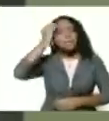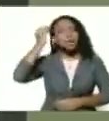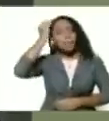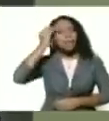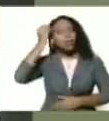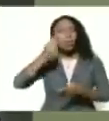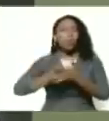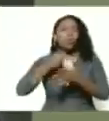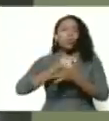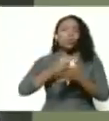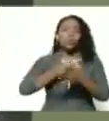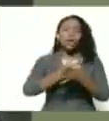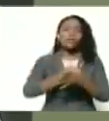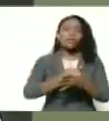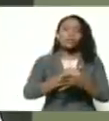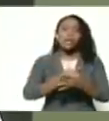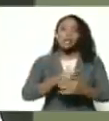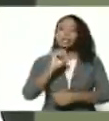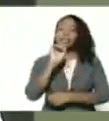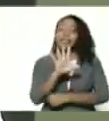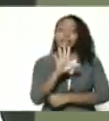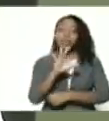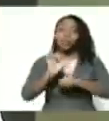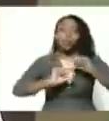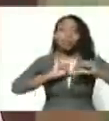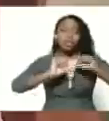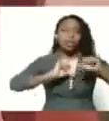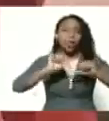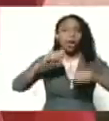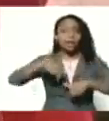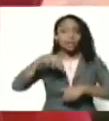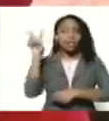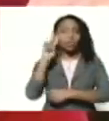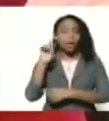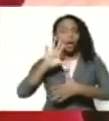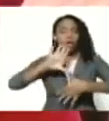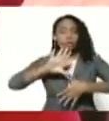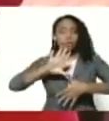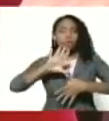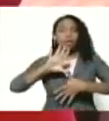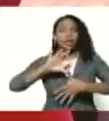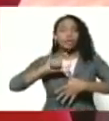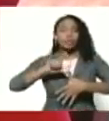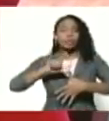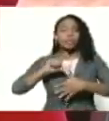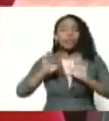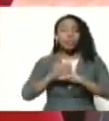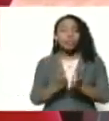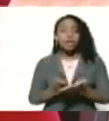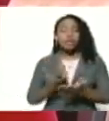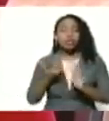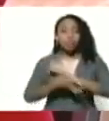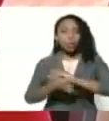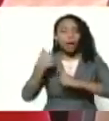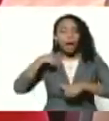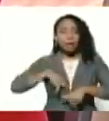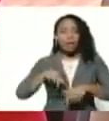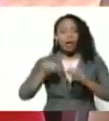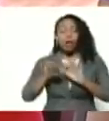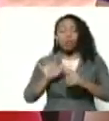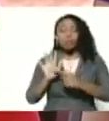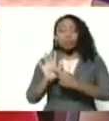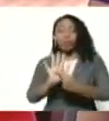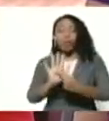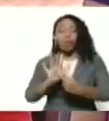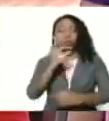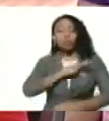las luchas de 5 siglos en Venezuela, en América Latina y en el mundo. Y cómo el planteamiento del